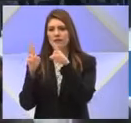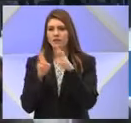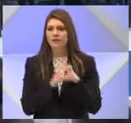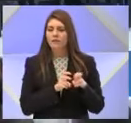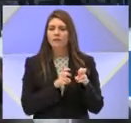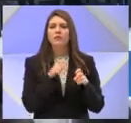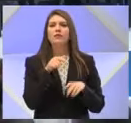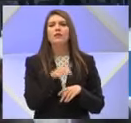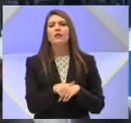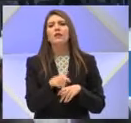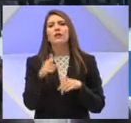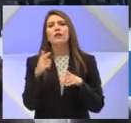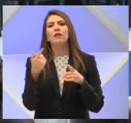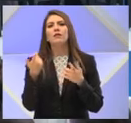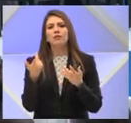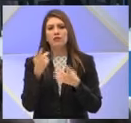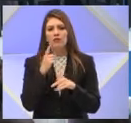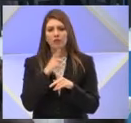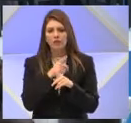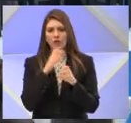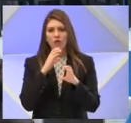de telecomunicaciones